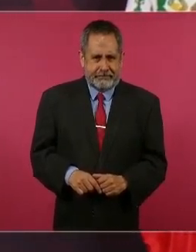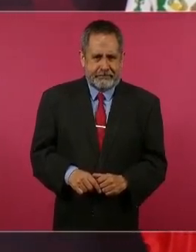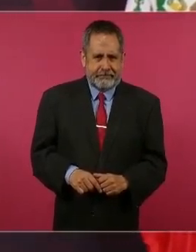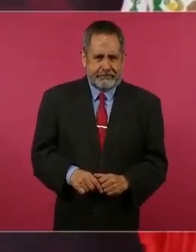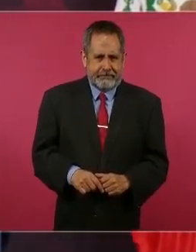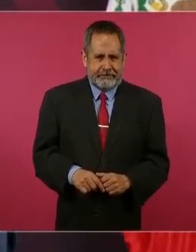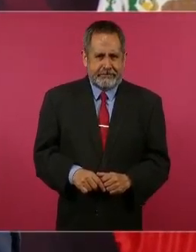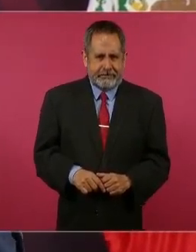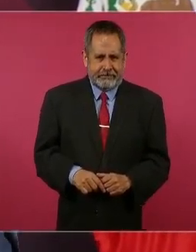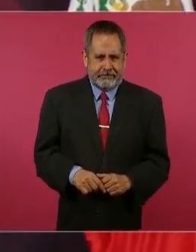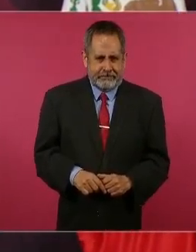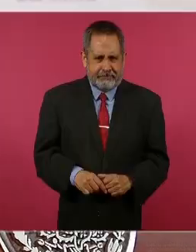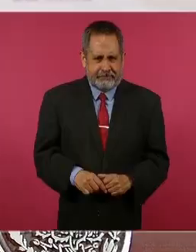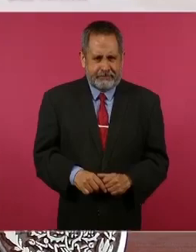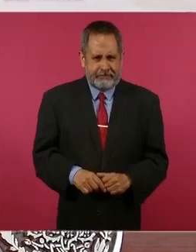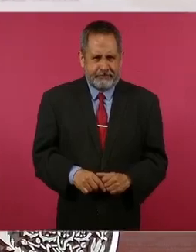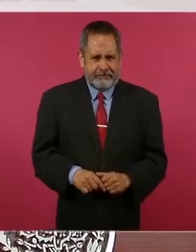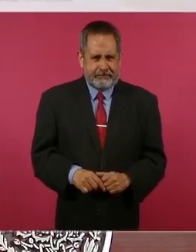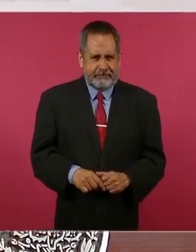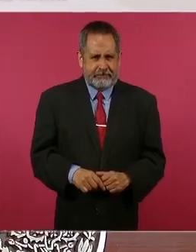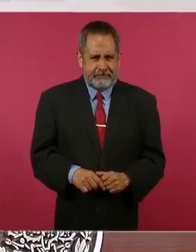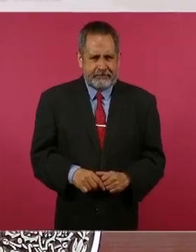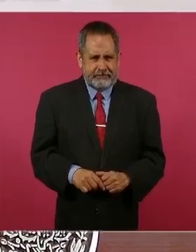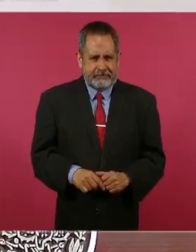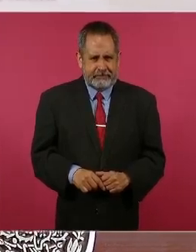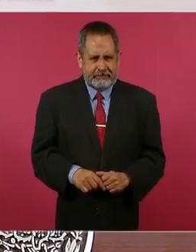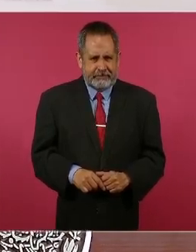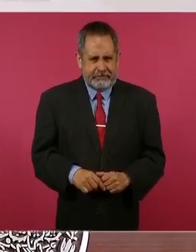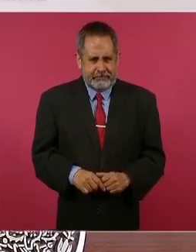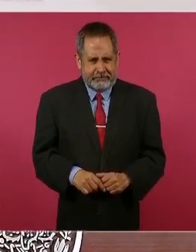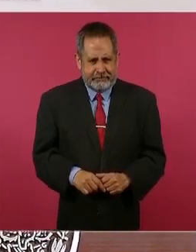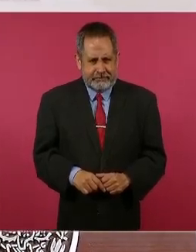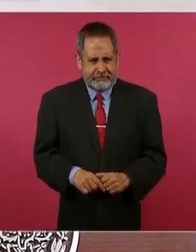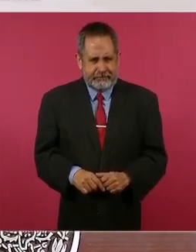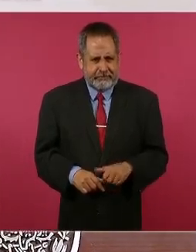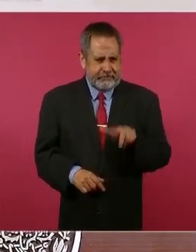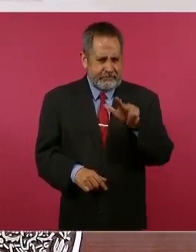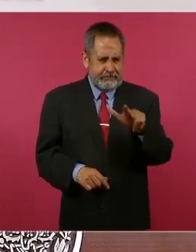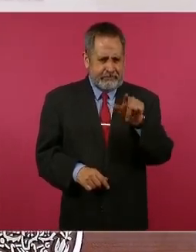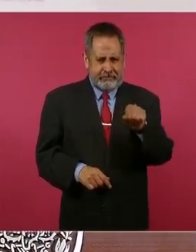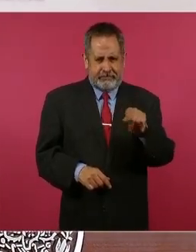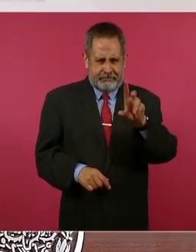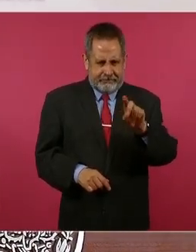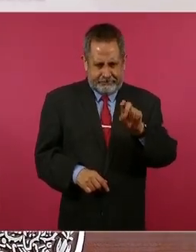es un porcentaje